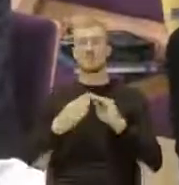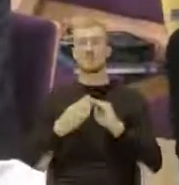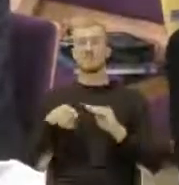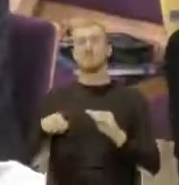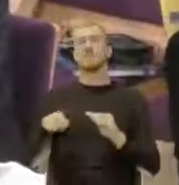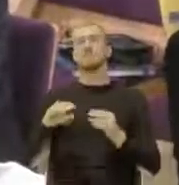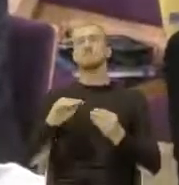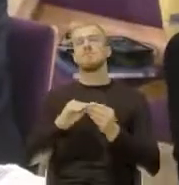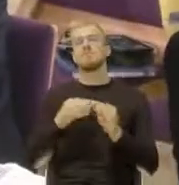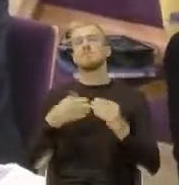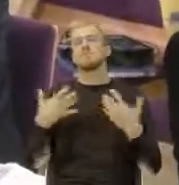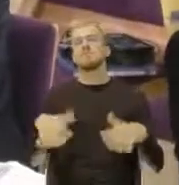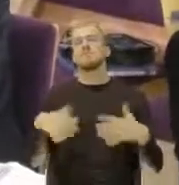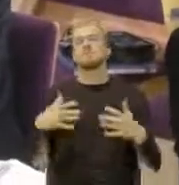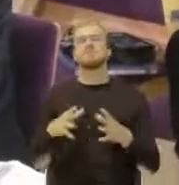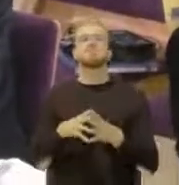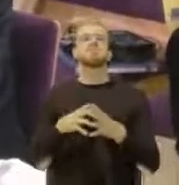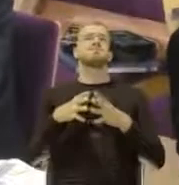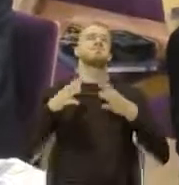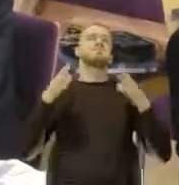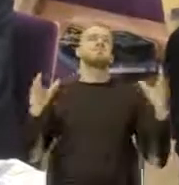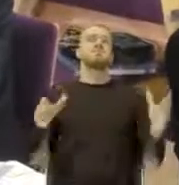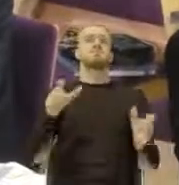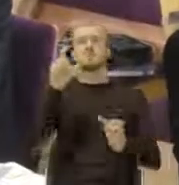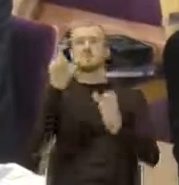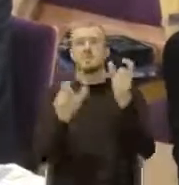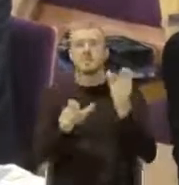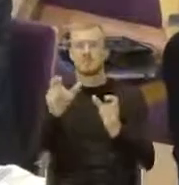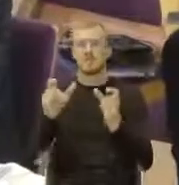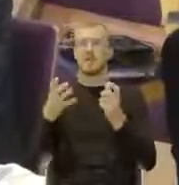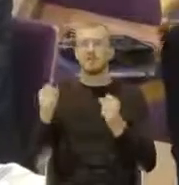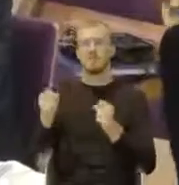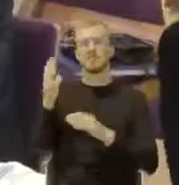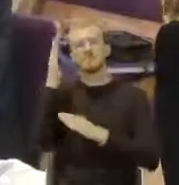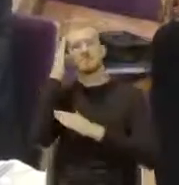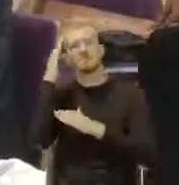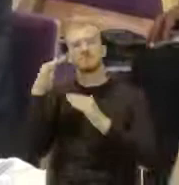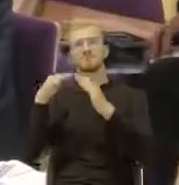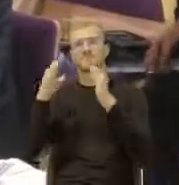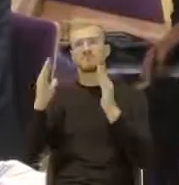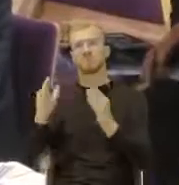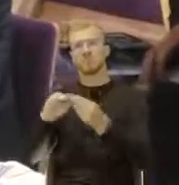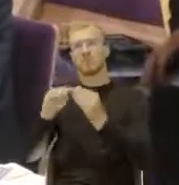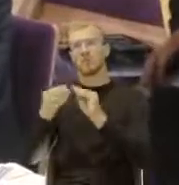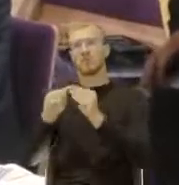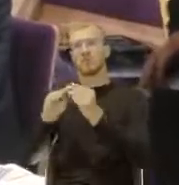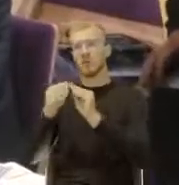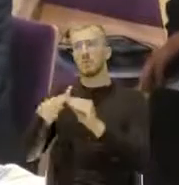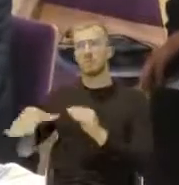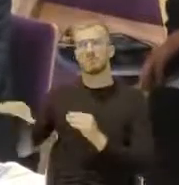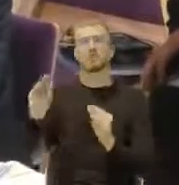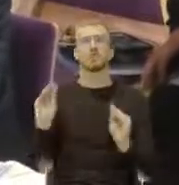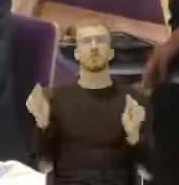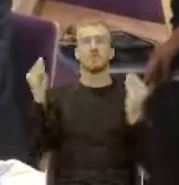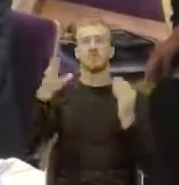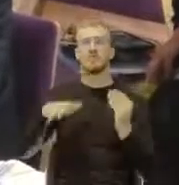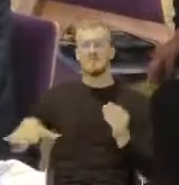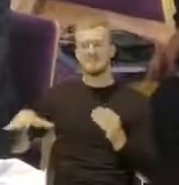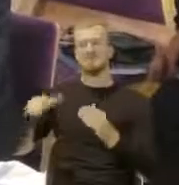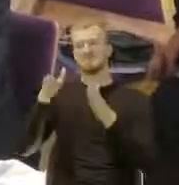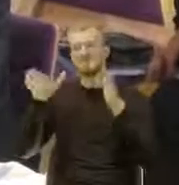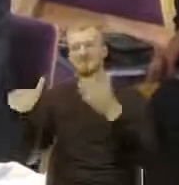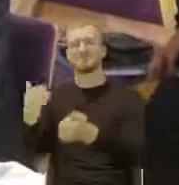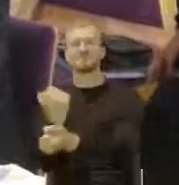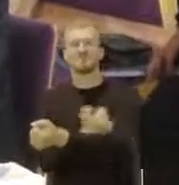muchos muertos en nuestro territorio. Lamentablemente, muchas familias, muchas madres tienen que enterrar a muchos de sus